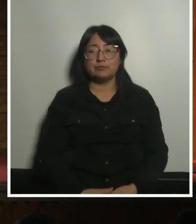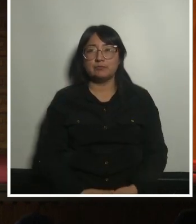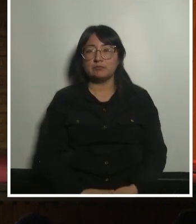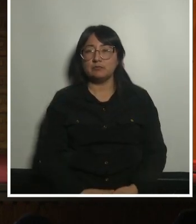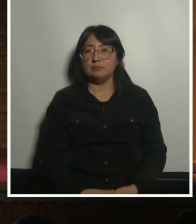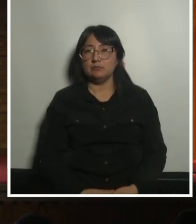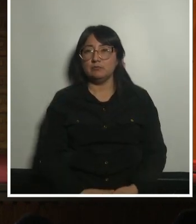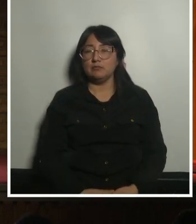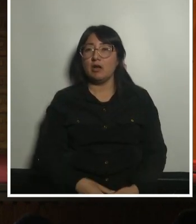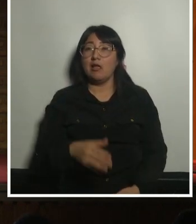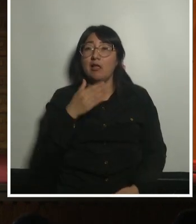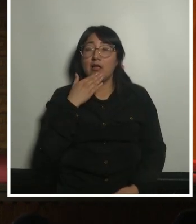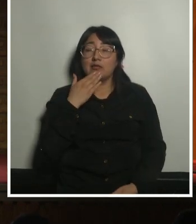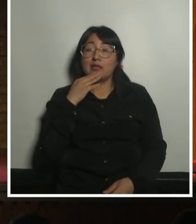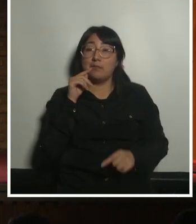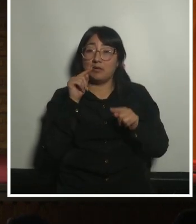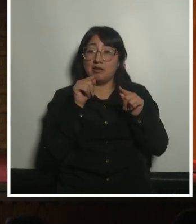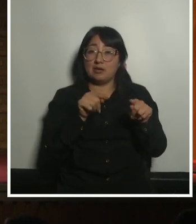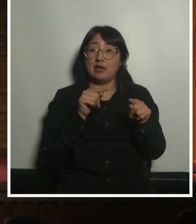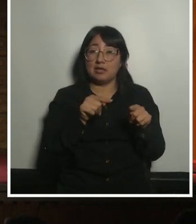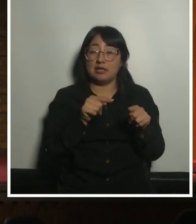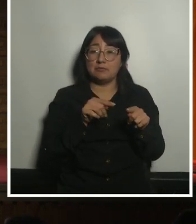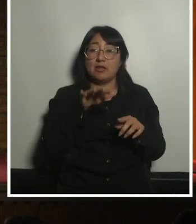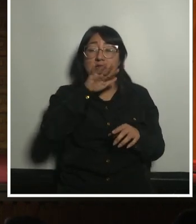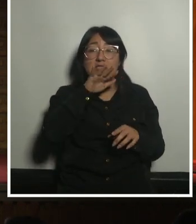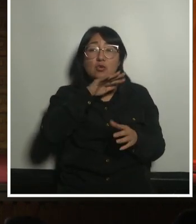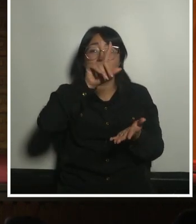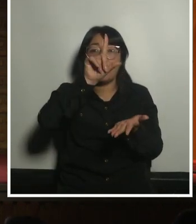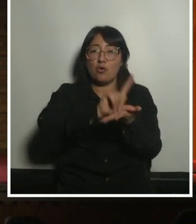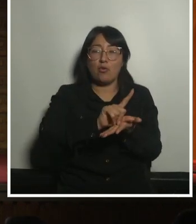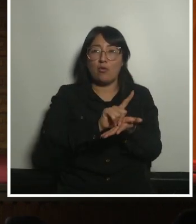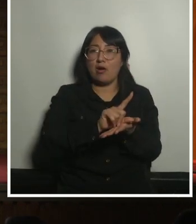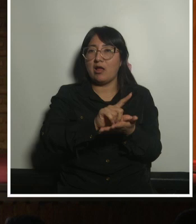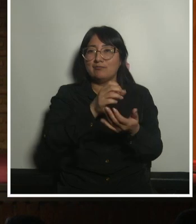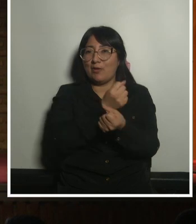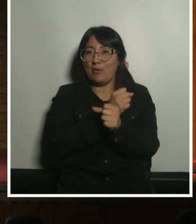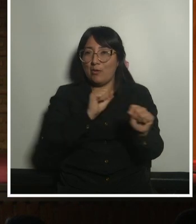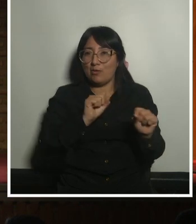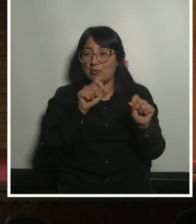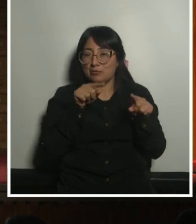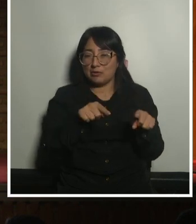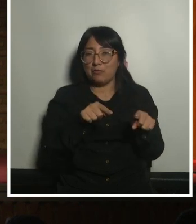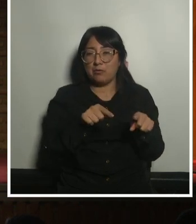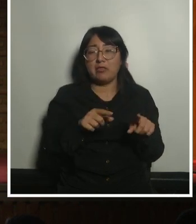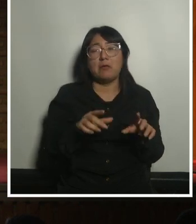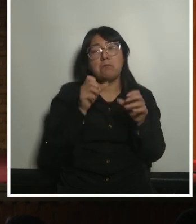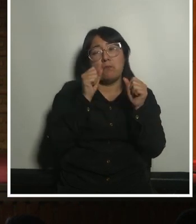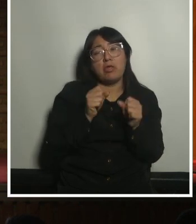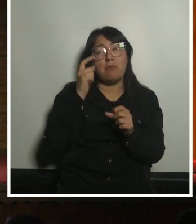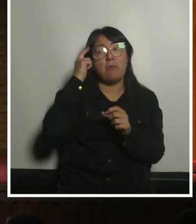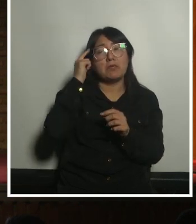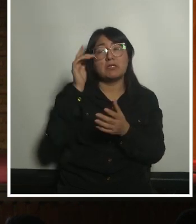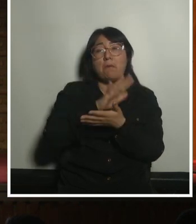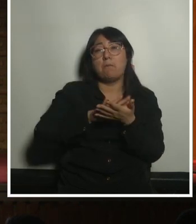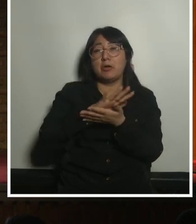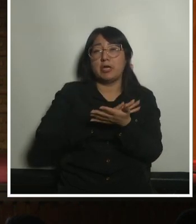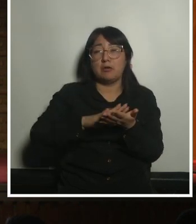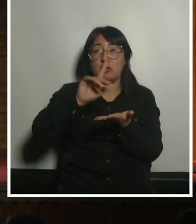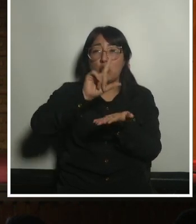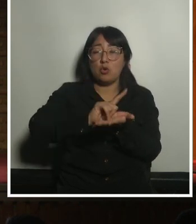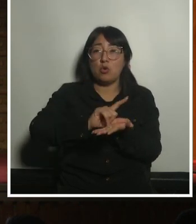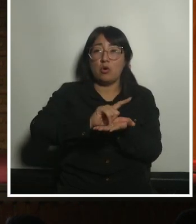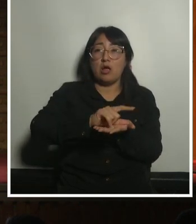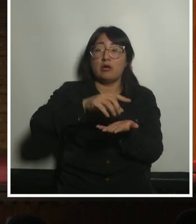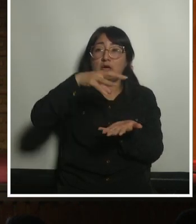Está también generándose una ocupación irregular. Si nosotros pudiéramos caracterizar quizás la zona norte, la zona centro, hay una